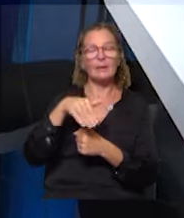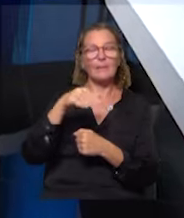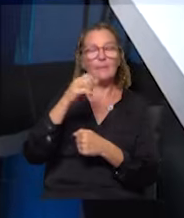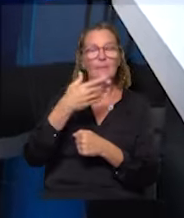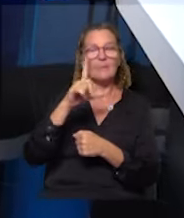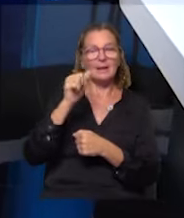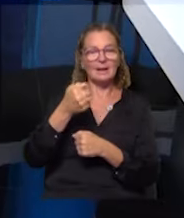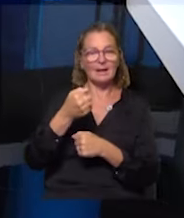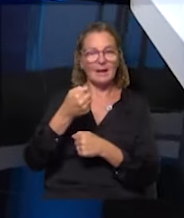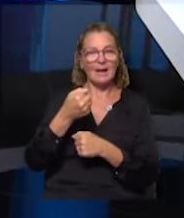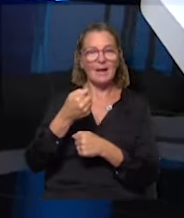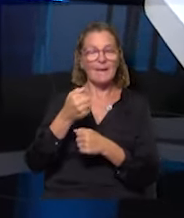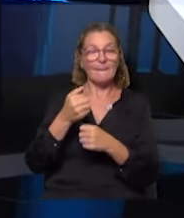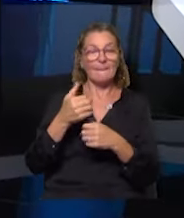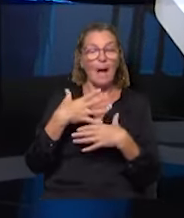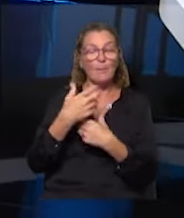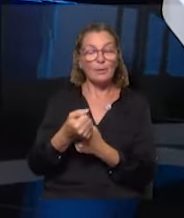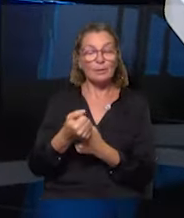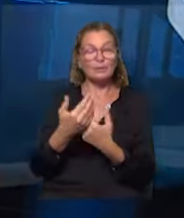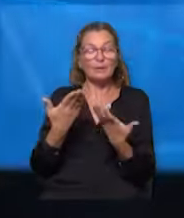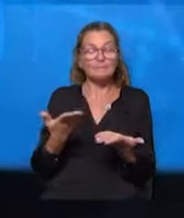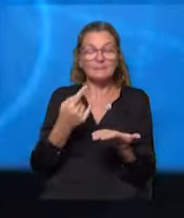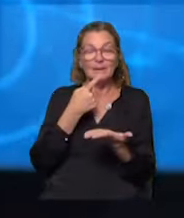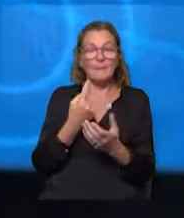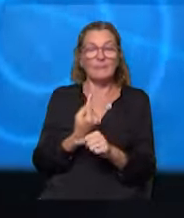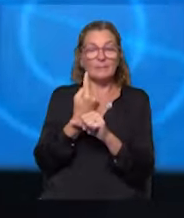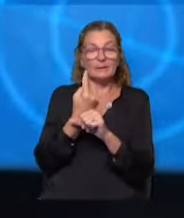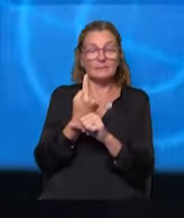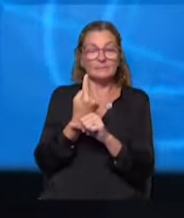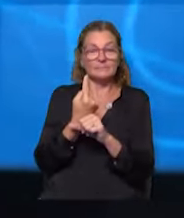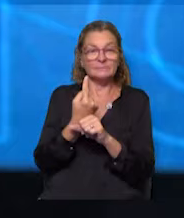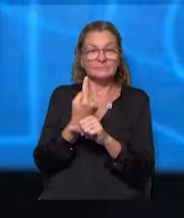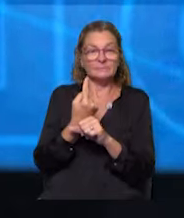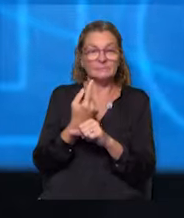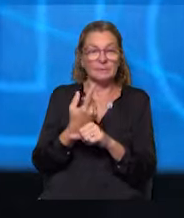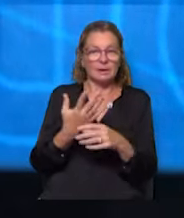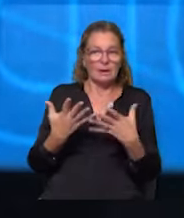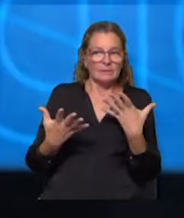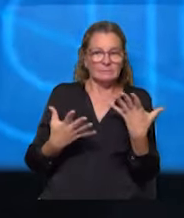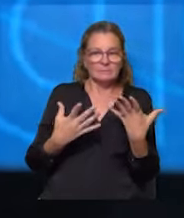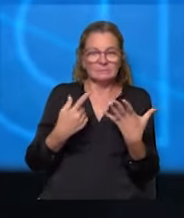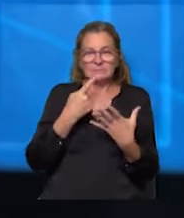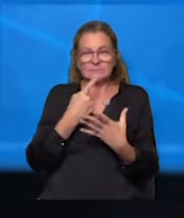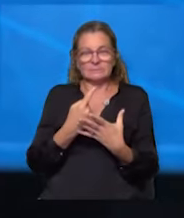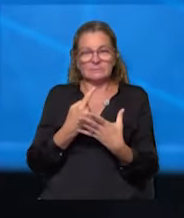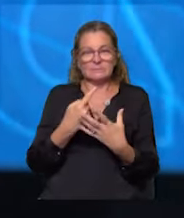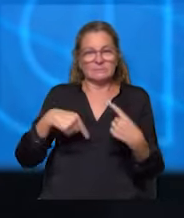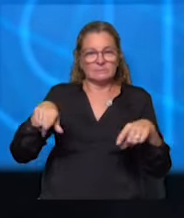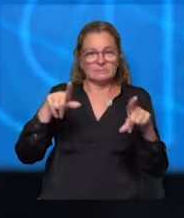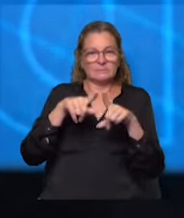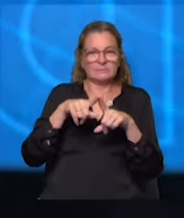departamentales también alguna sí eh Bueno en primer lugar está primero hay que desdramatizar una cuestión que es que